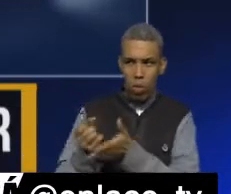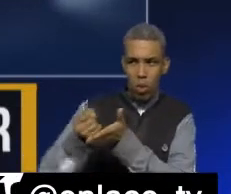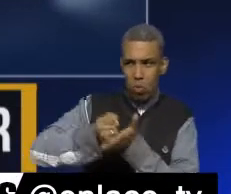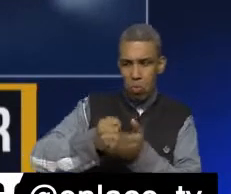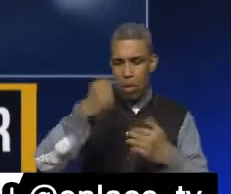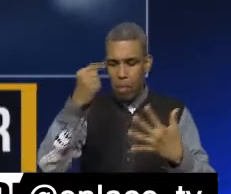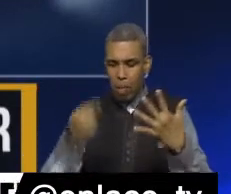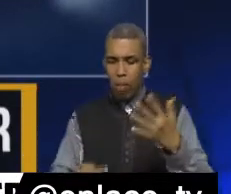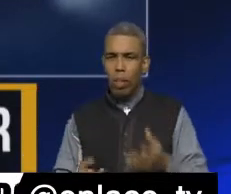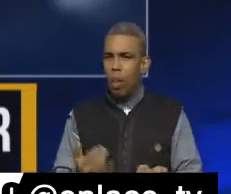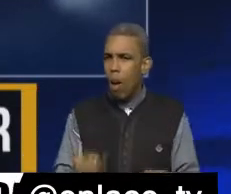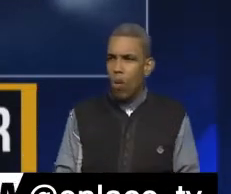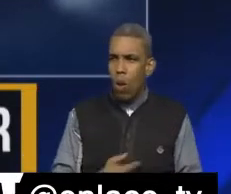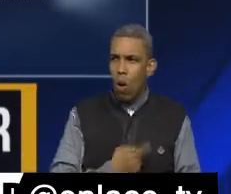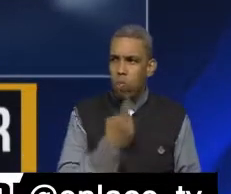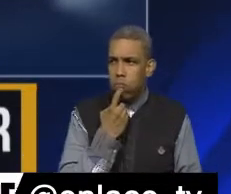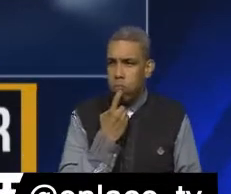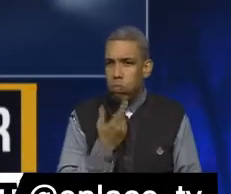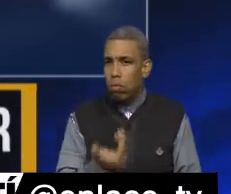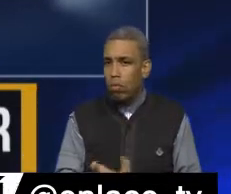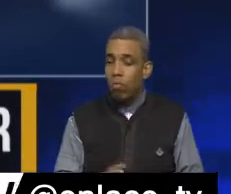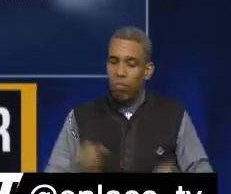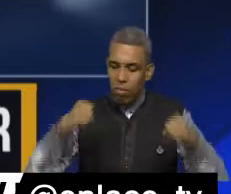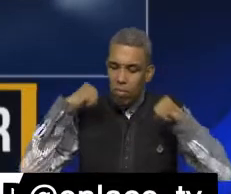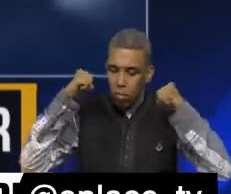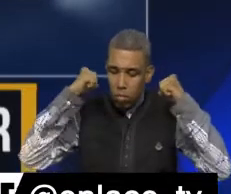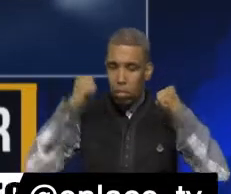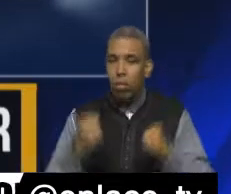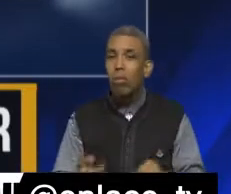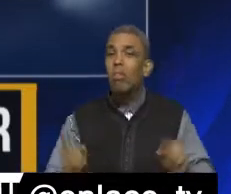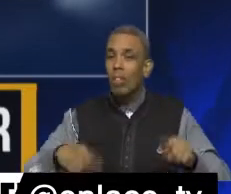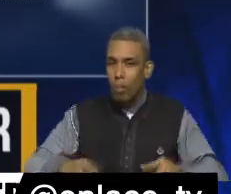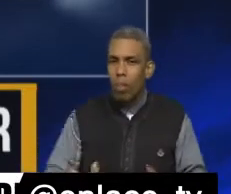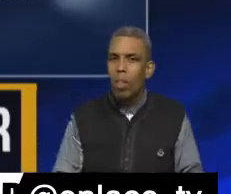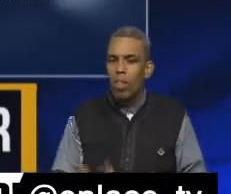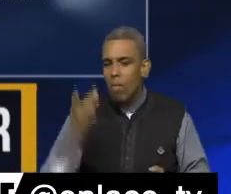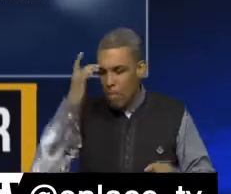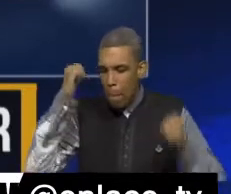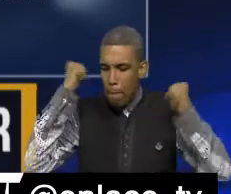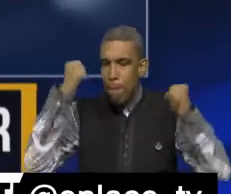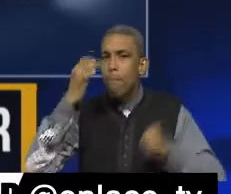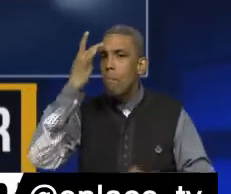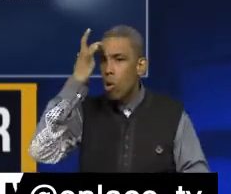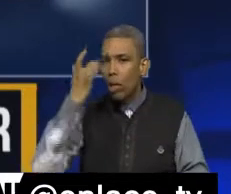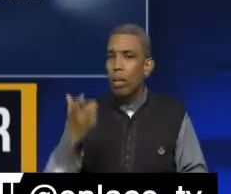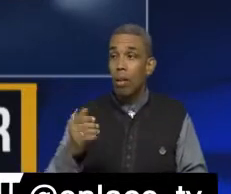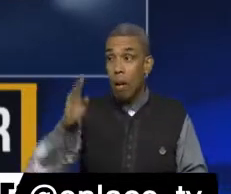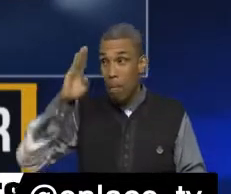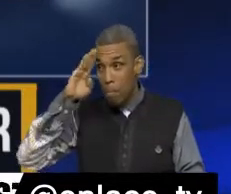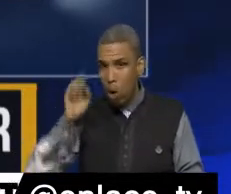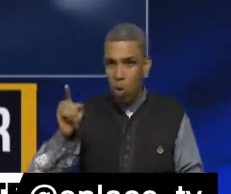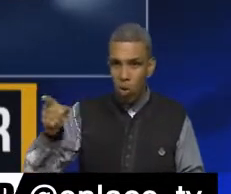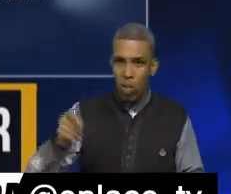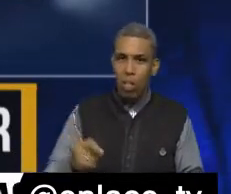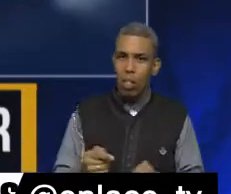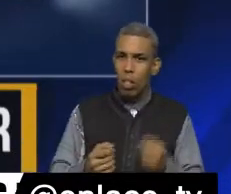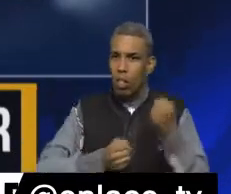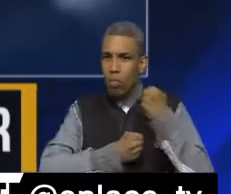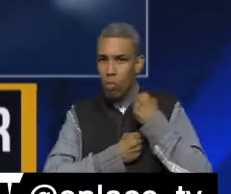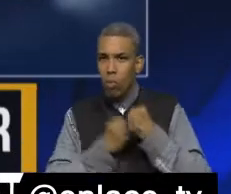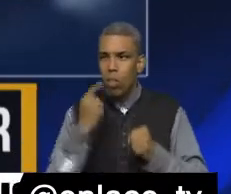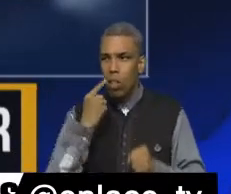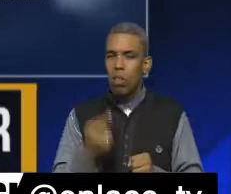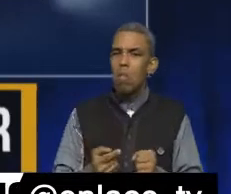los diferentes sectores que estamos al frente de la implementación de acuerdos, porque nos están asesinando, nos están incumpliendo, y nuestra marcha es